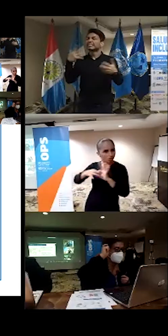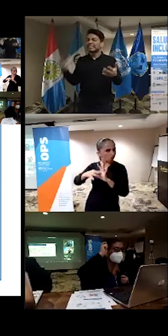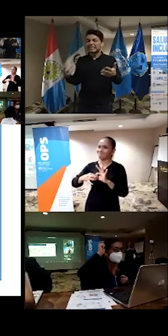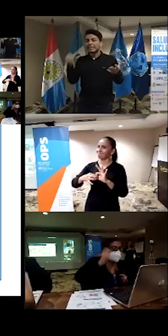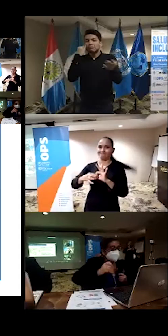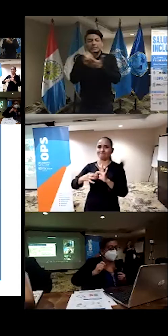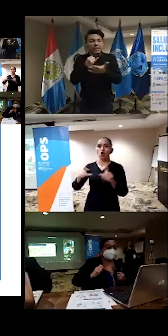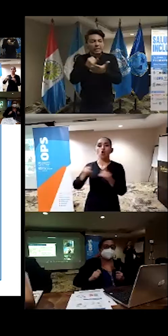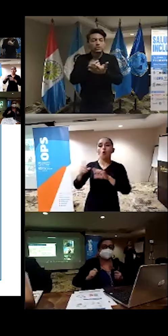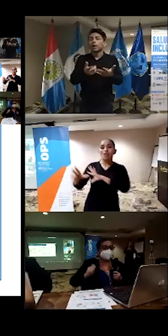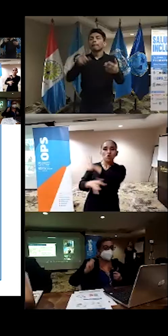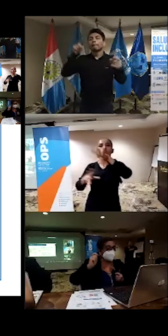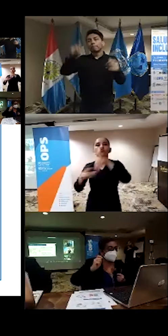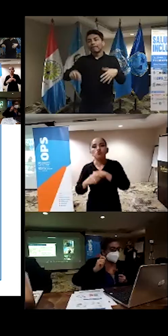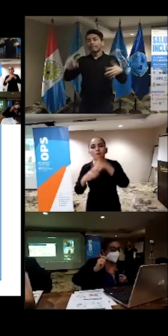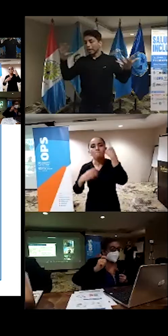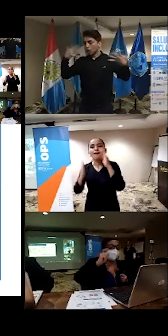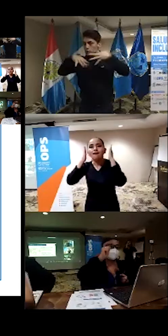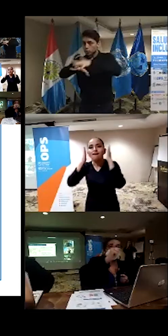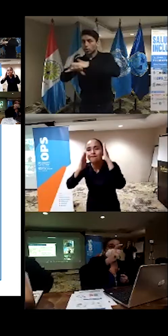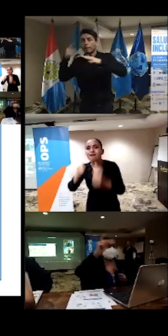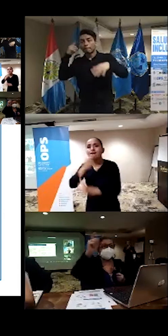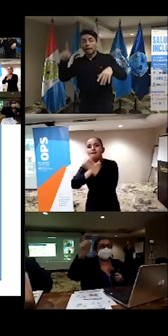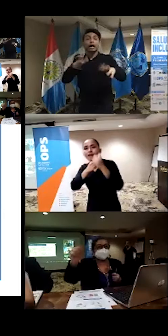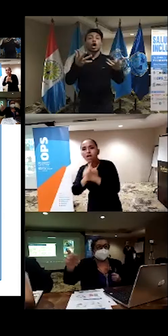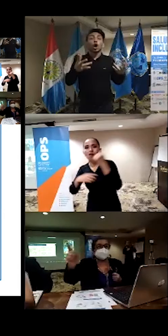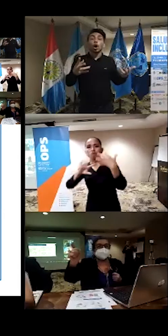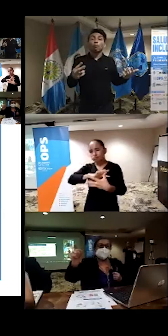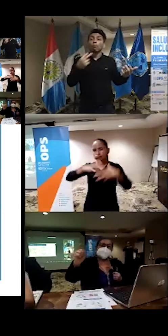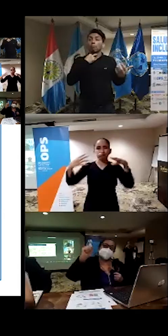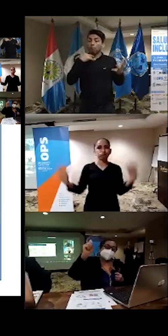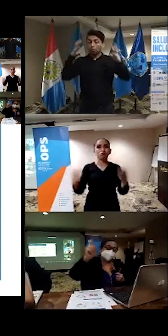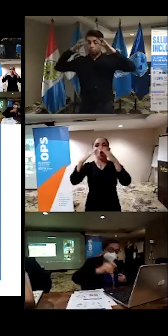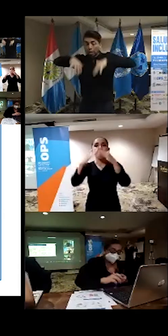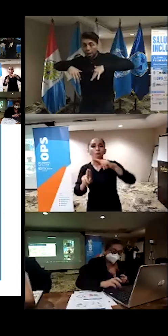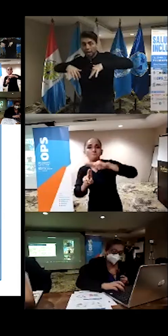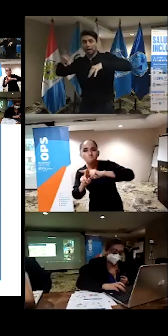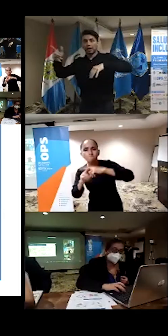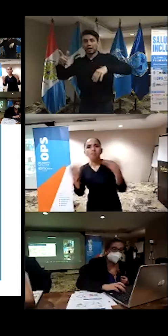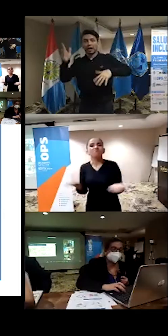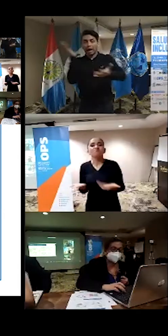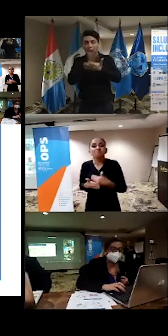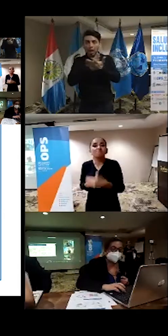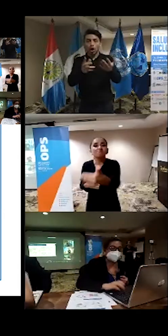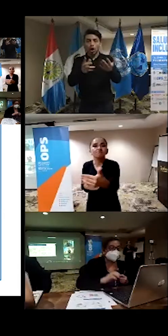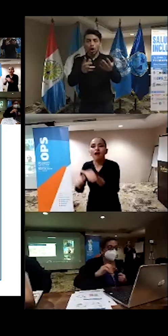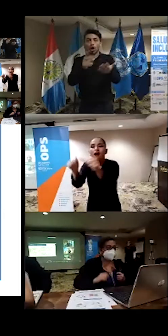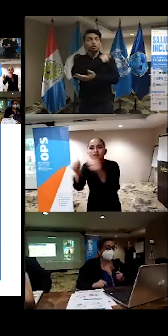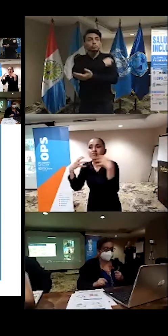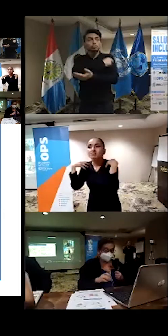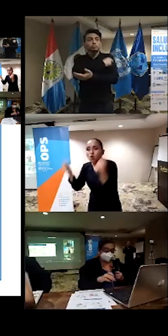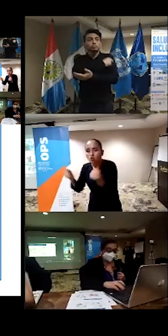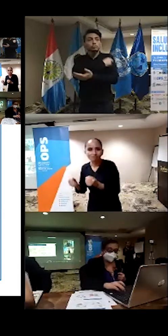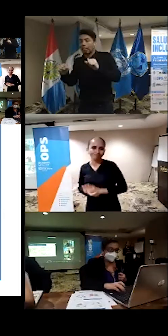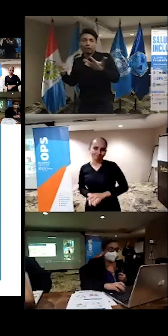como una inclusión para la gestión de riesgos de desastres en hospitales y que prontamente será en nuestras áreas de salud más